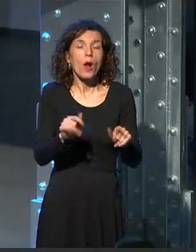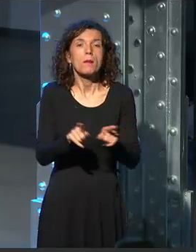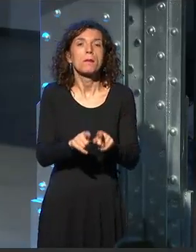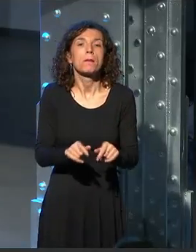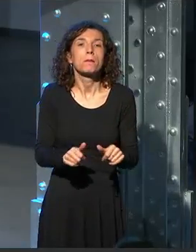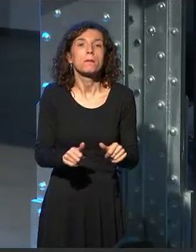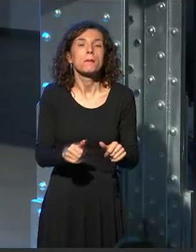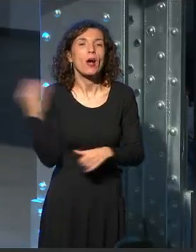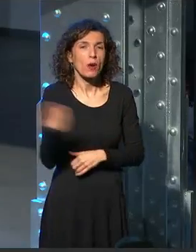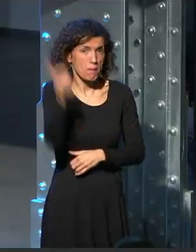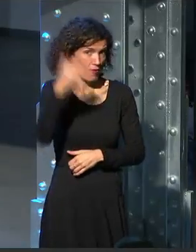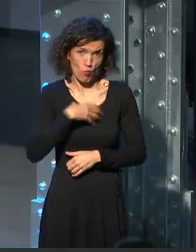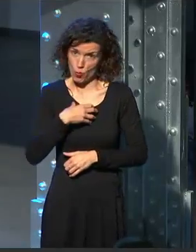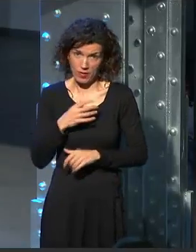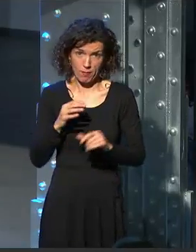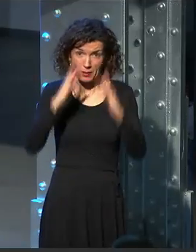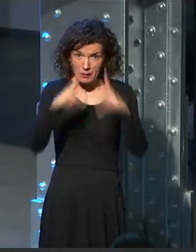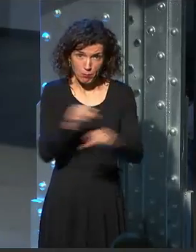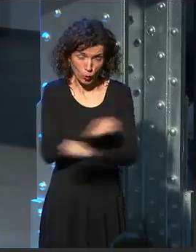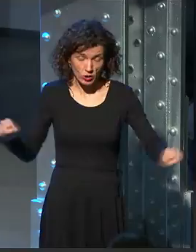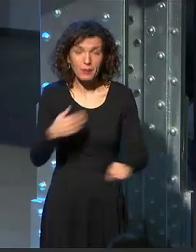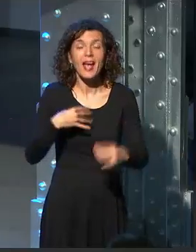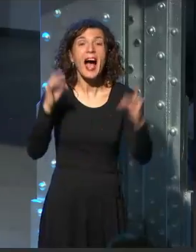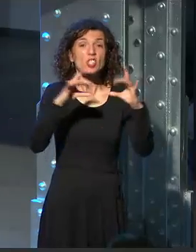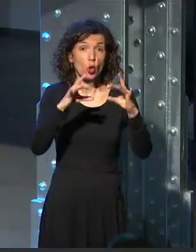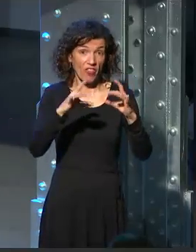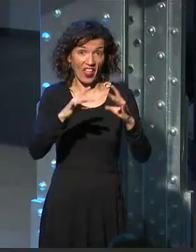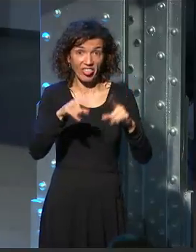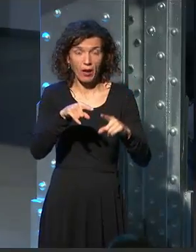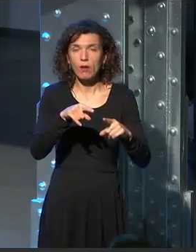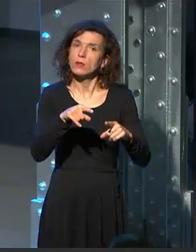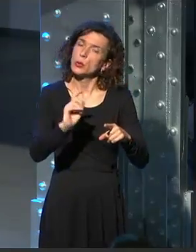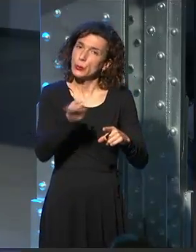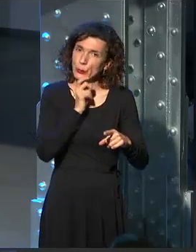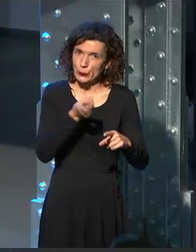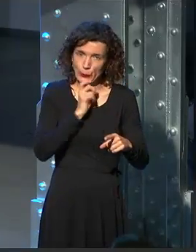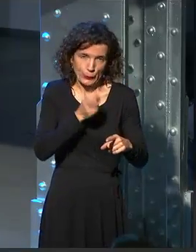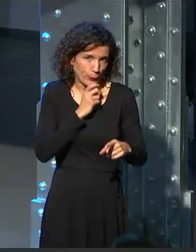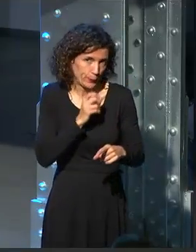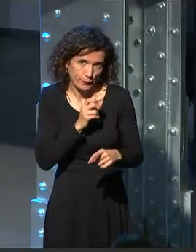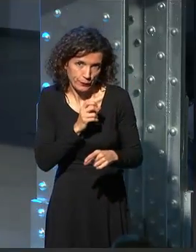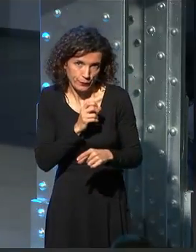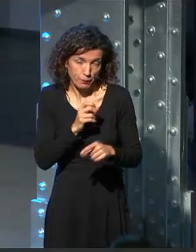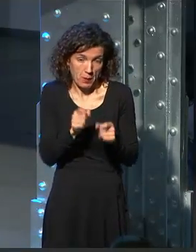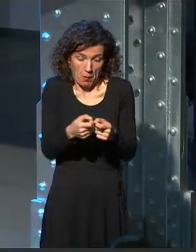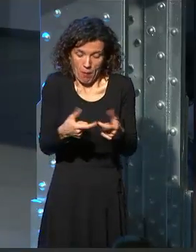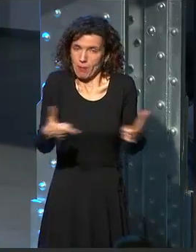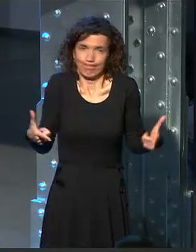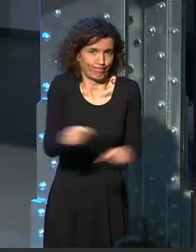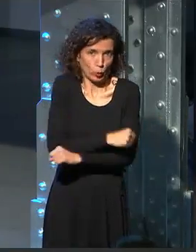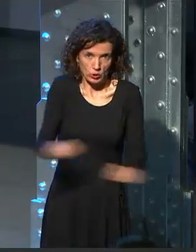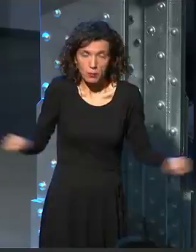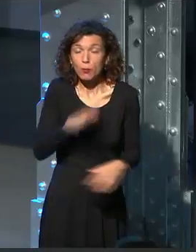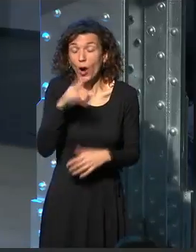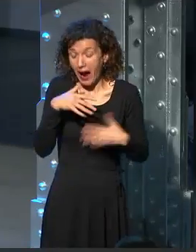nada más, matemáticamente es muy complicado y el ancho de banda es también muy complicado que vaya a crecer mucho más, sobre